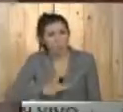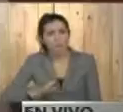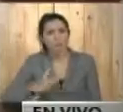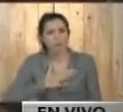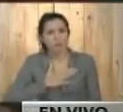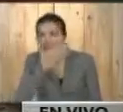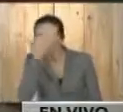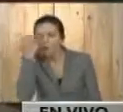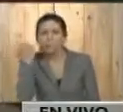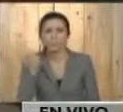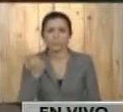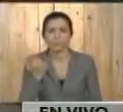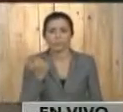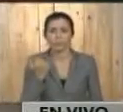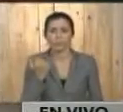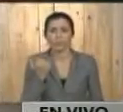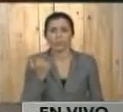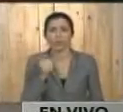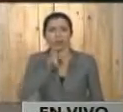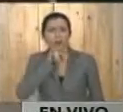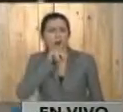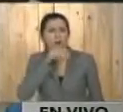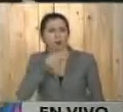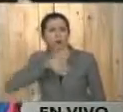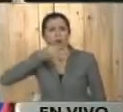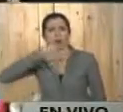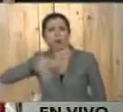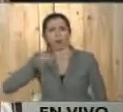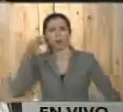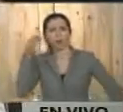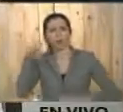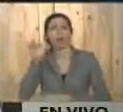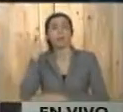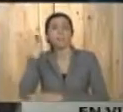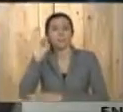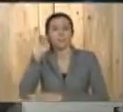haya olvidado el discurso de Angostura,